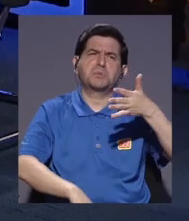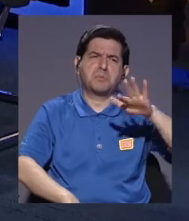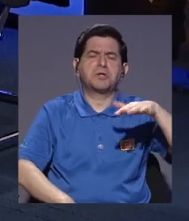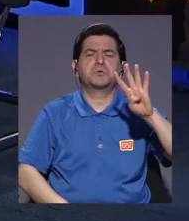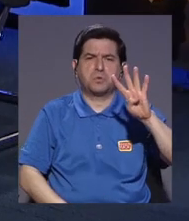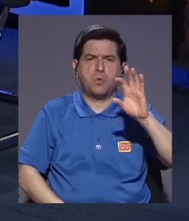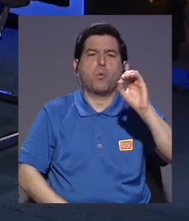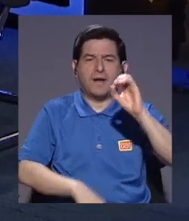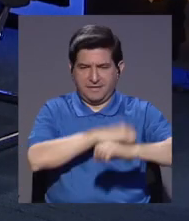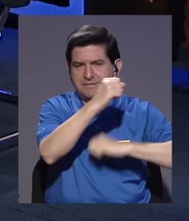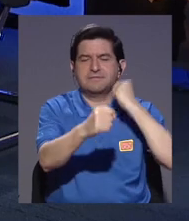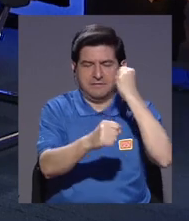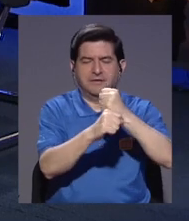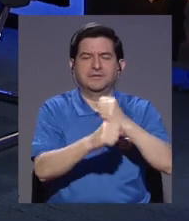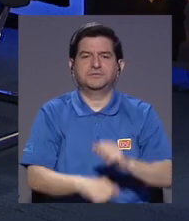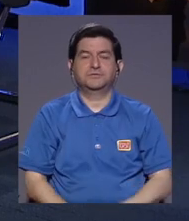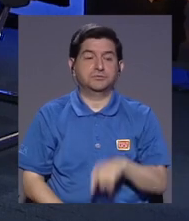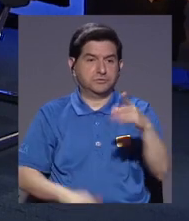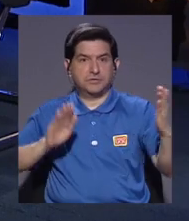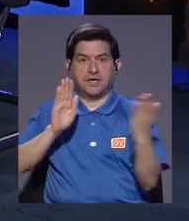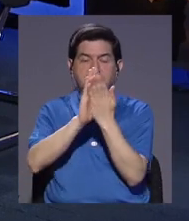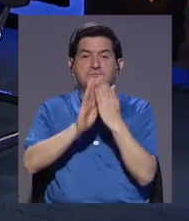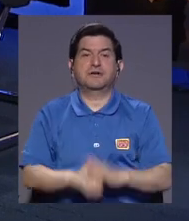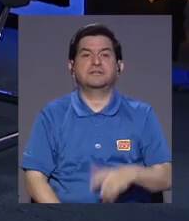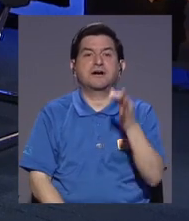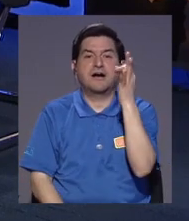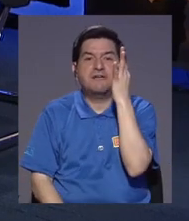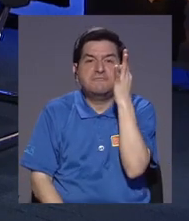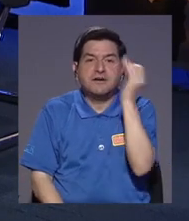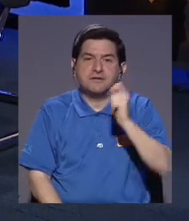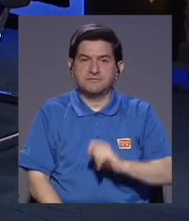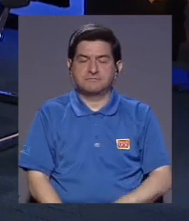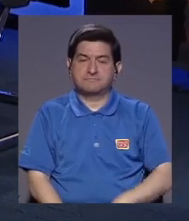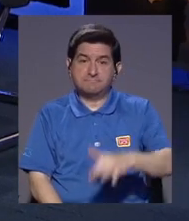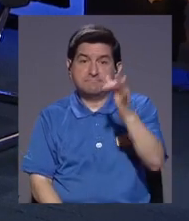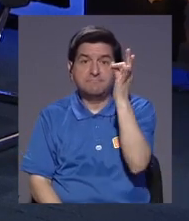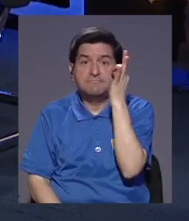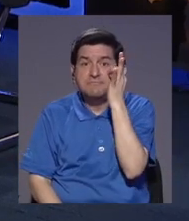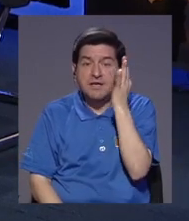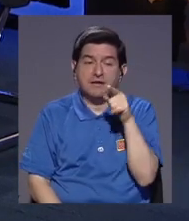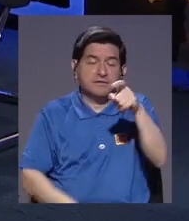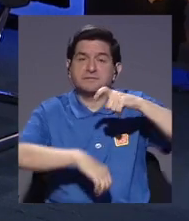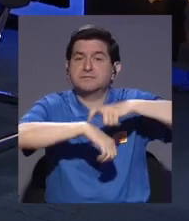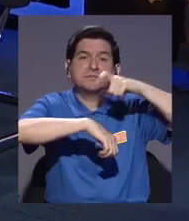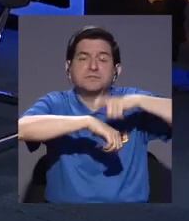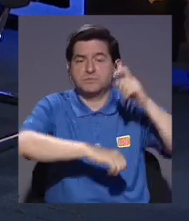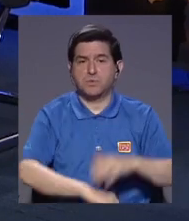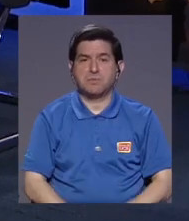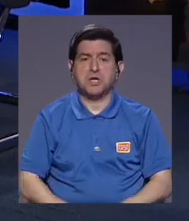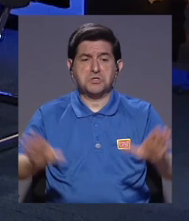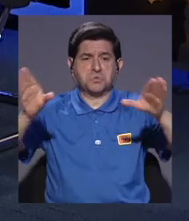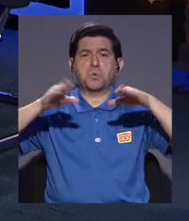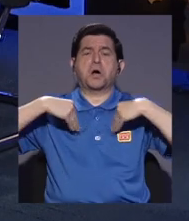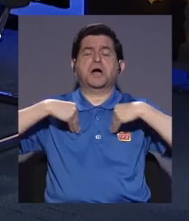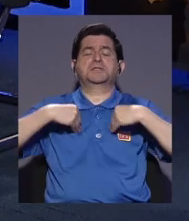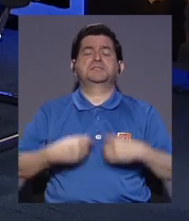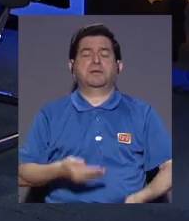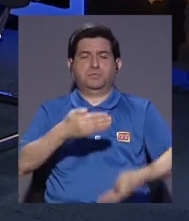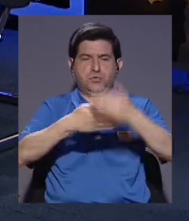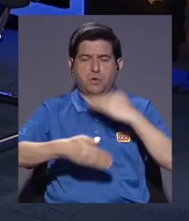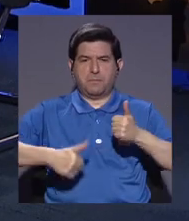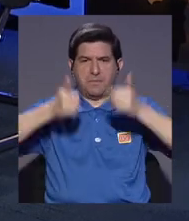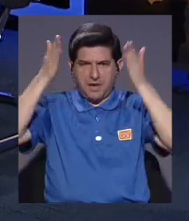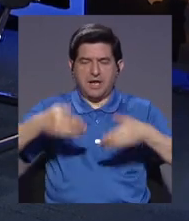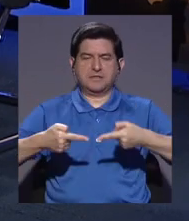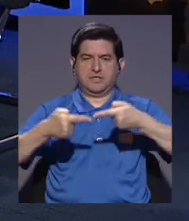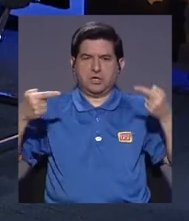más durante 40 años y ella enfrenta figueres y figueres entonces acepta que haya un